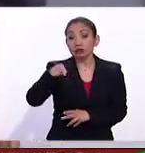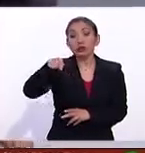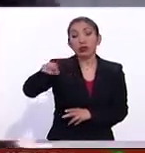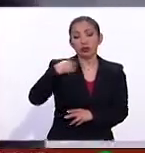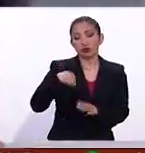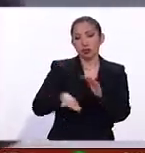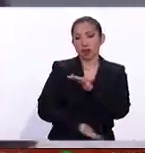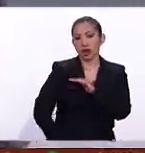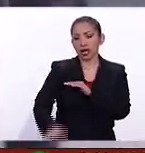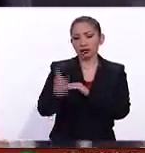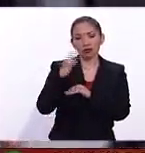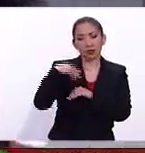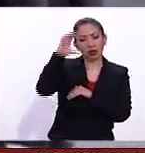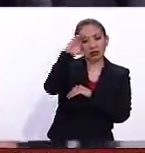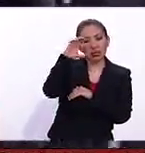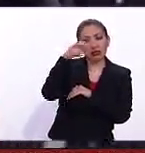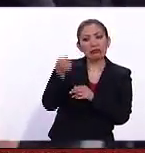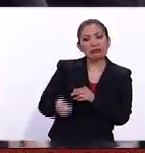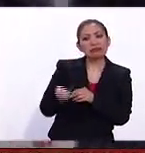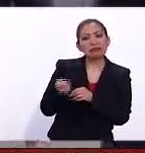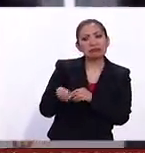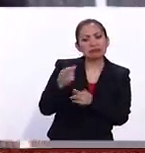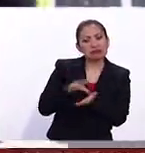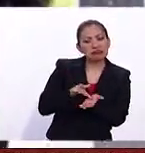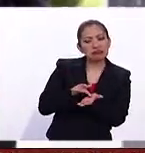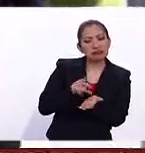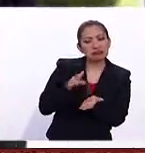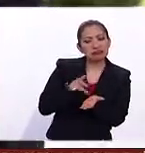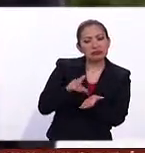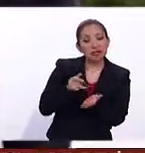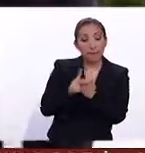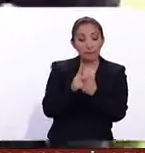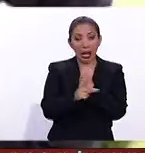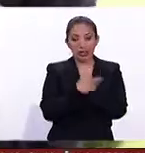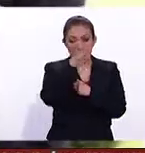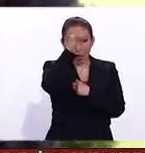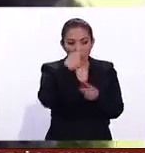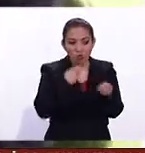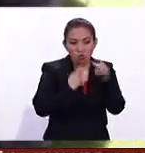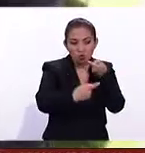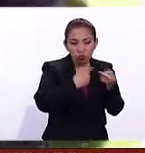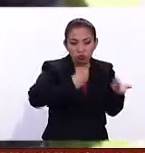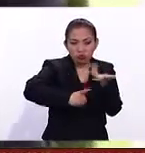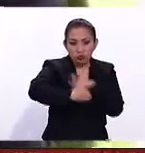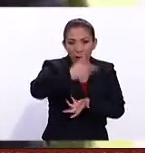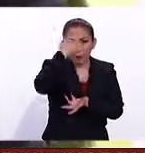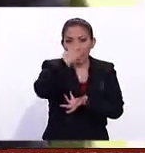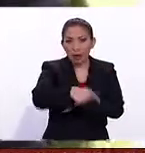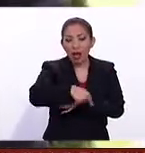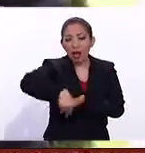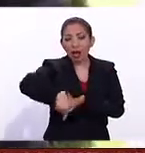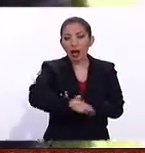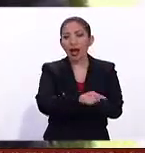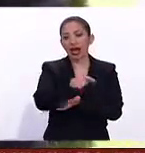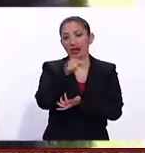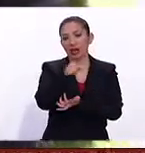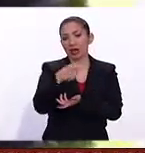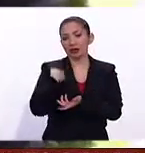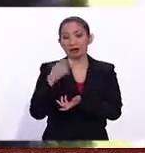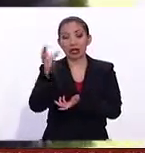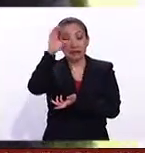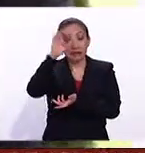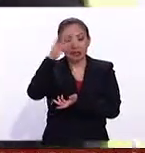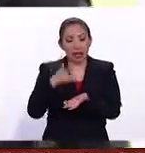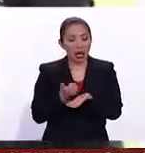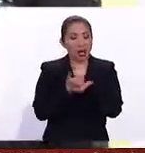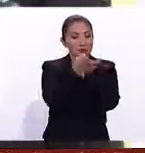tomando como base la evidencia científica y los países nos estamos poniendo de acuerdo para que esa evidencia